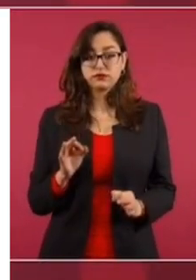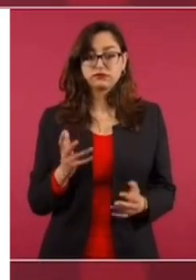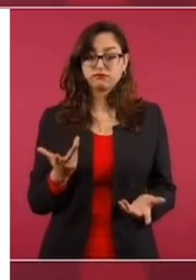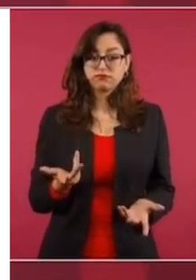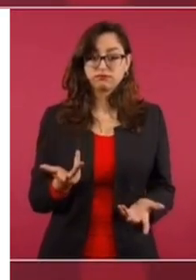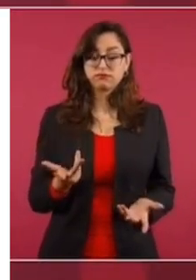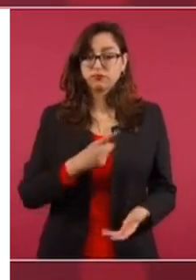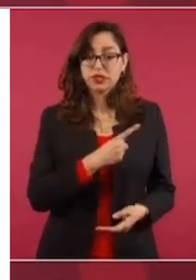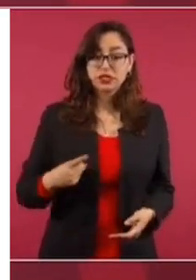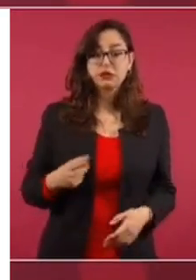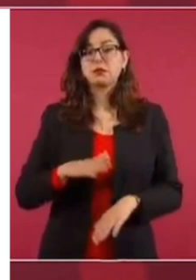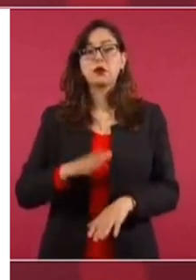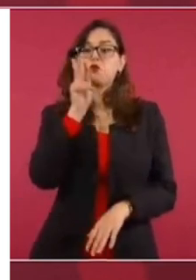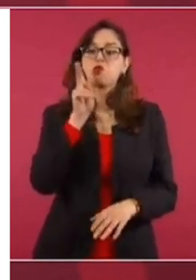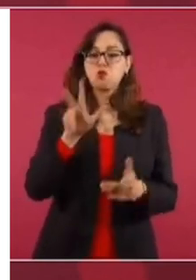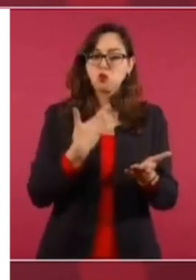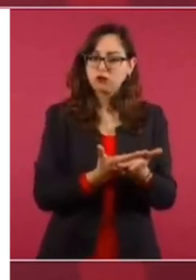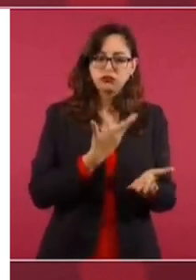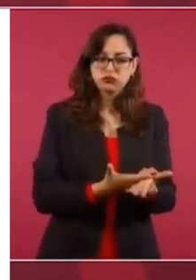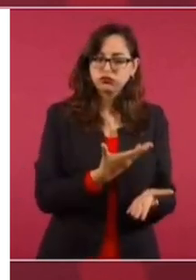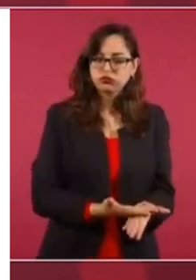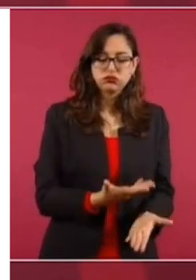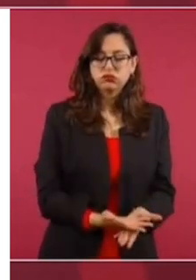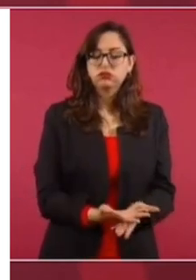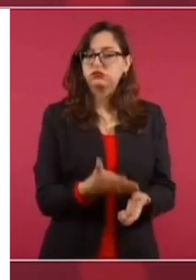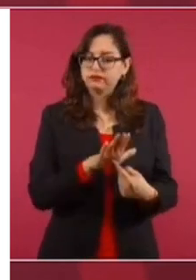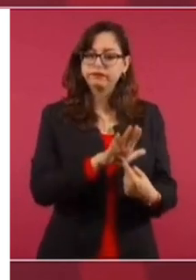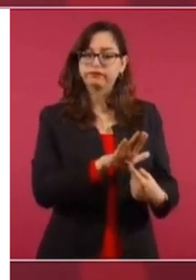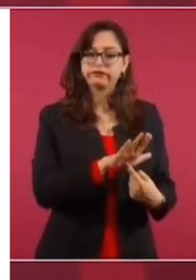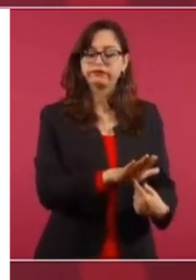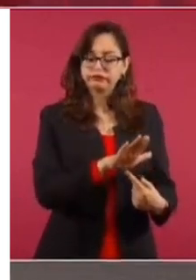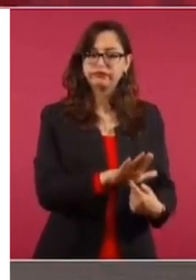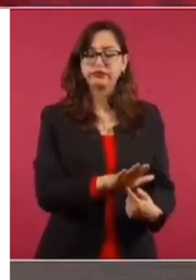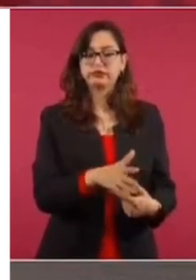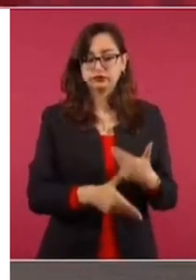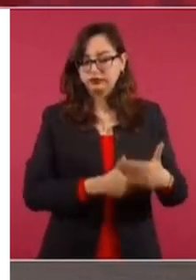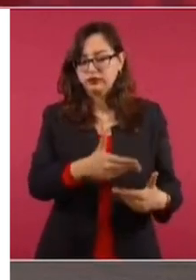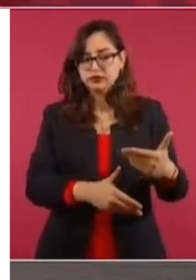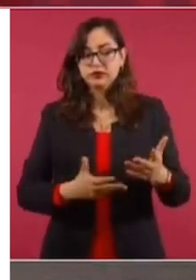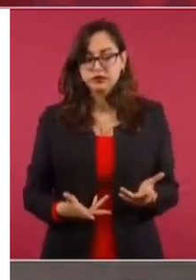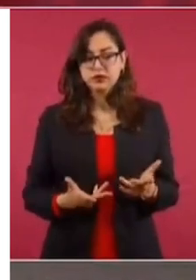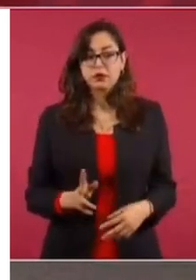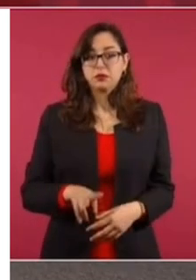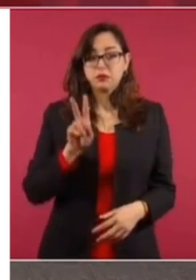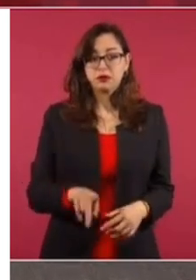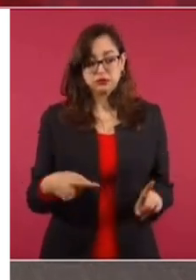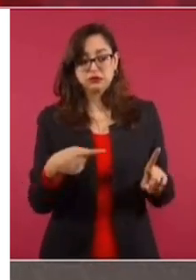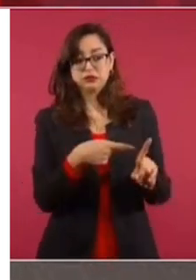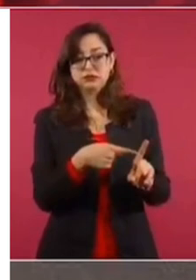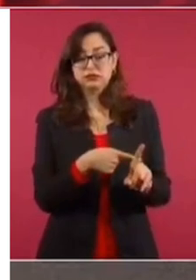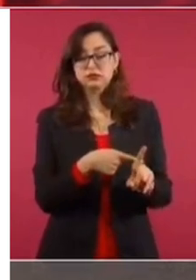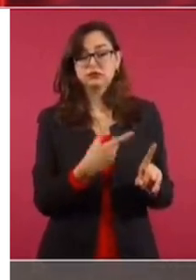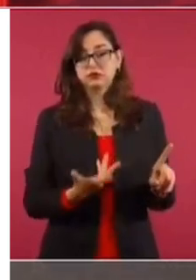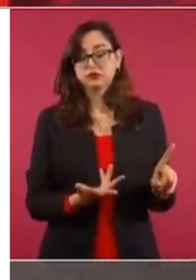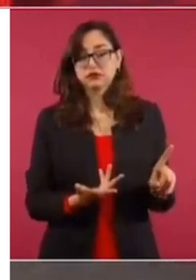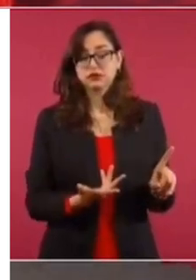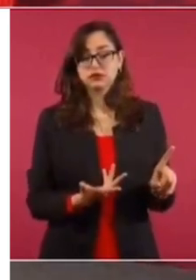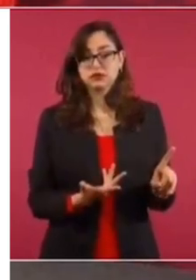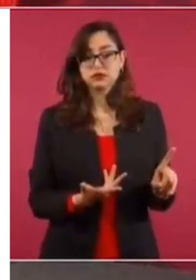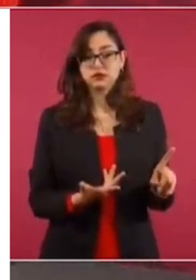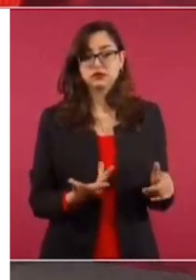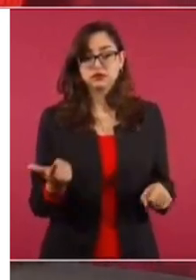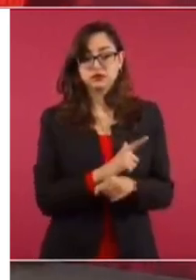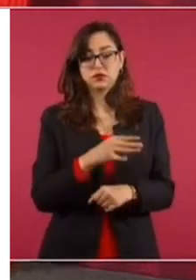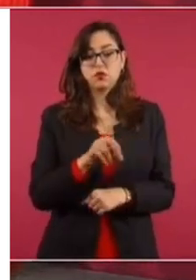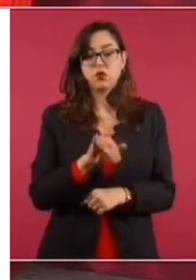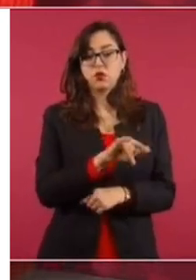pues presentando todas las pruebas para demostrar que el